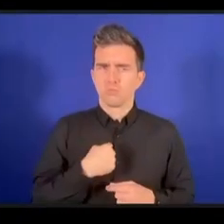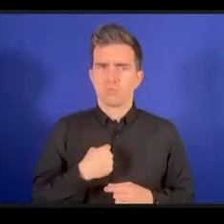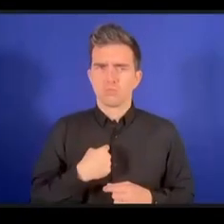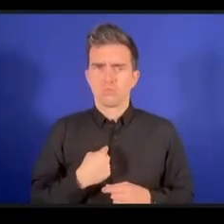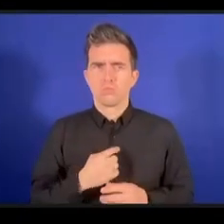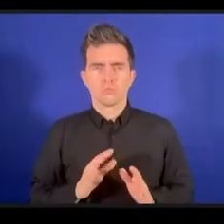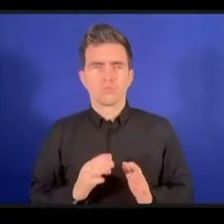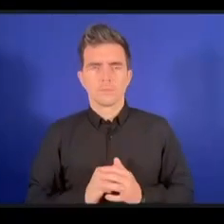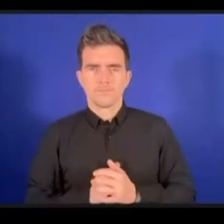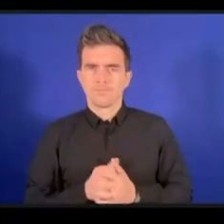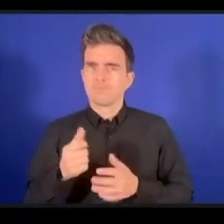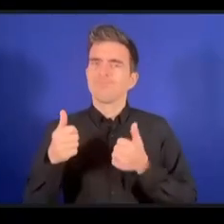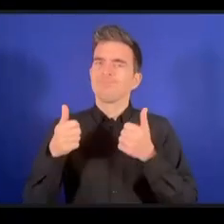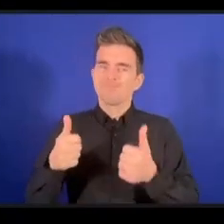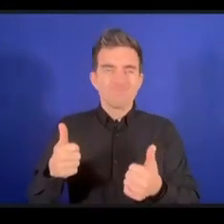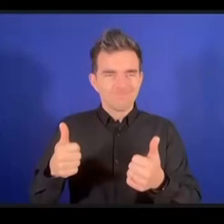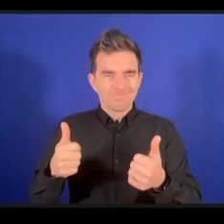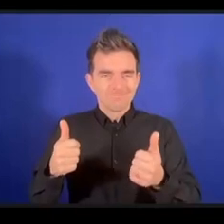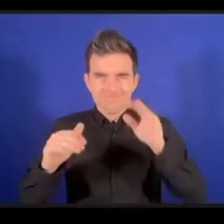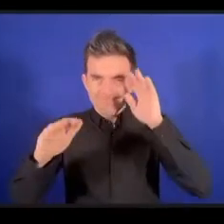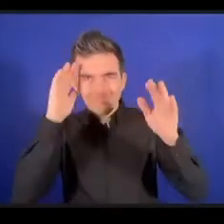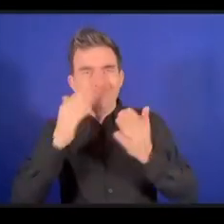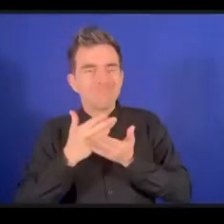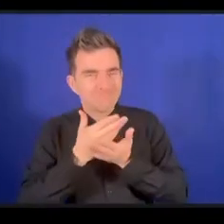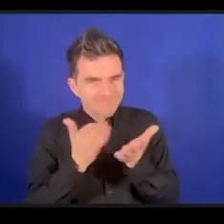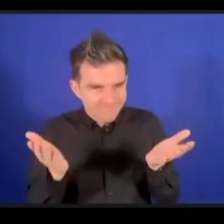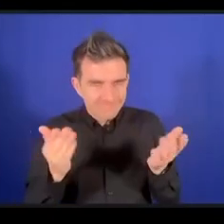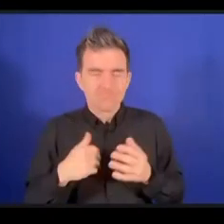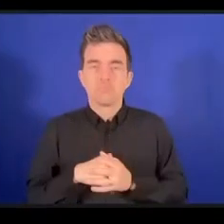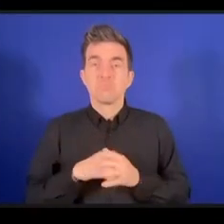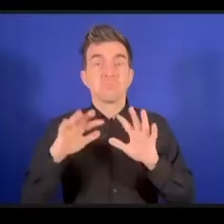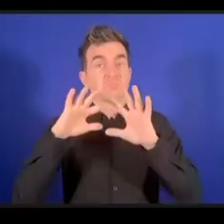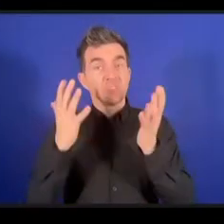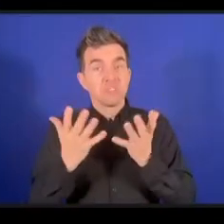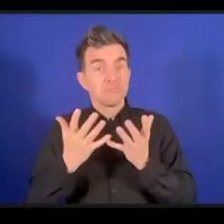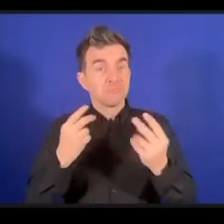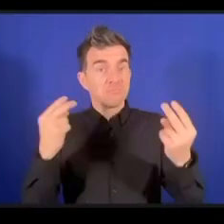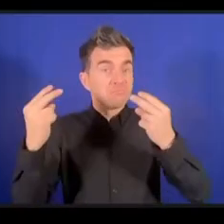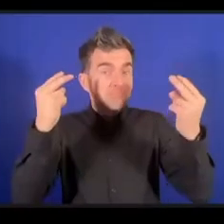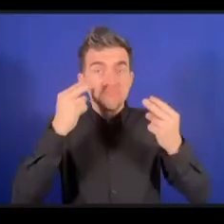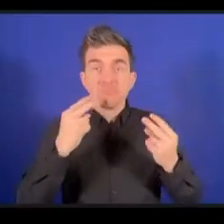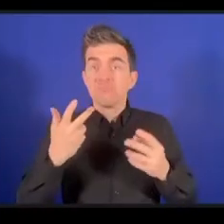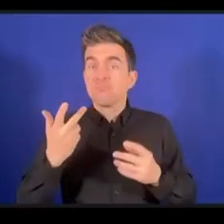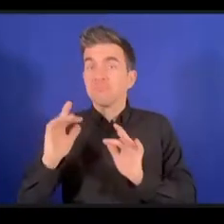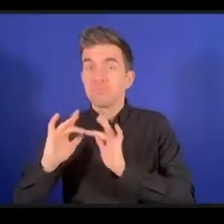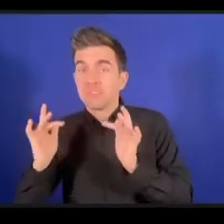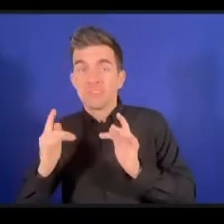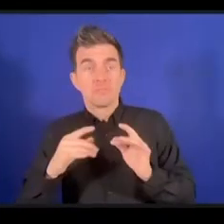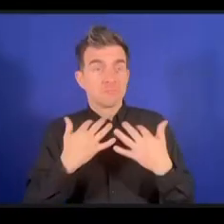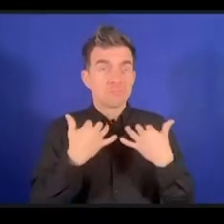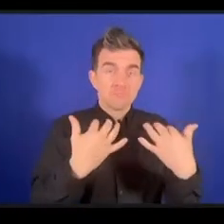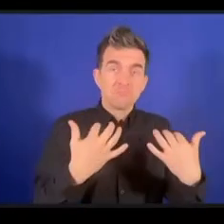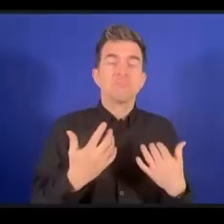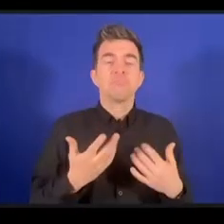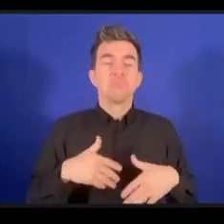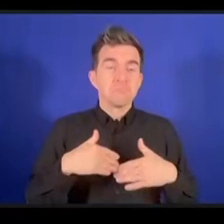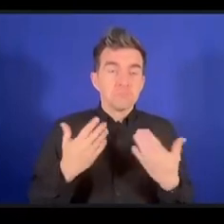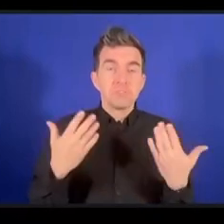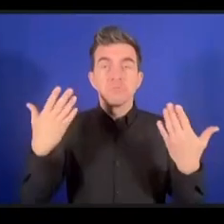Buenas tardes a todos buenas Eh Buenas noches Buenos días a los que están en